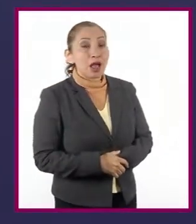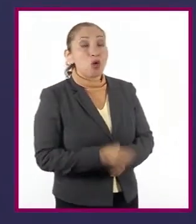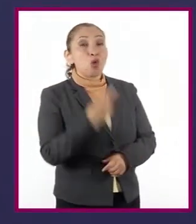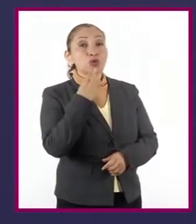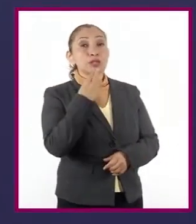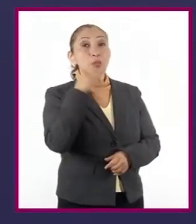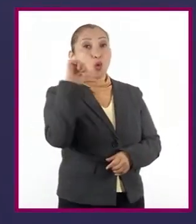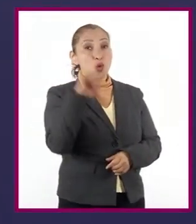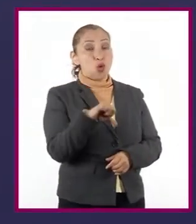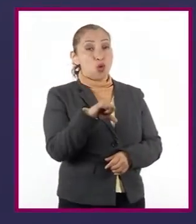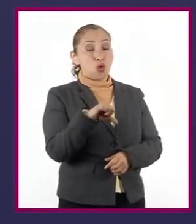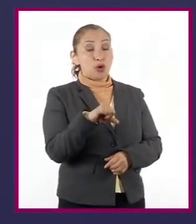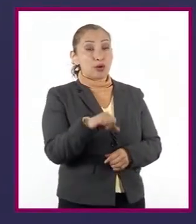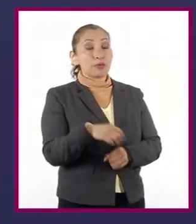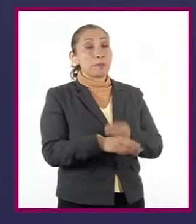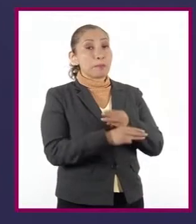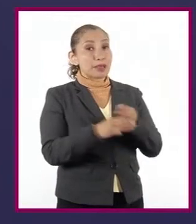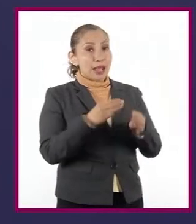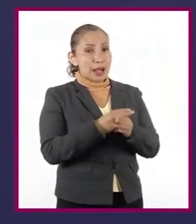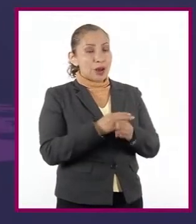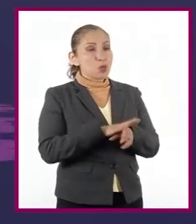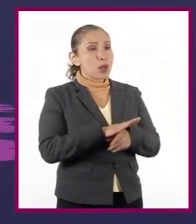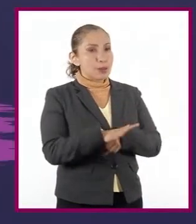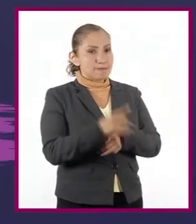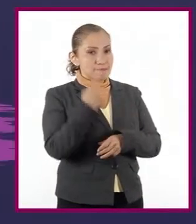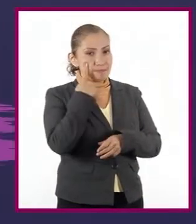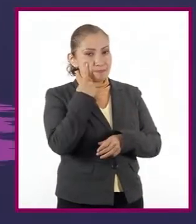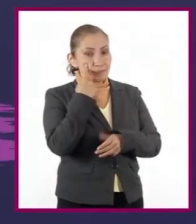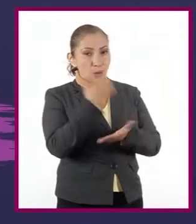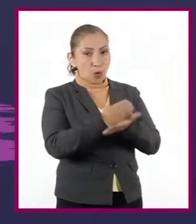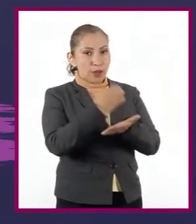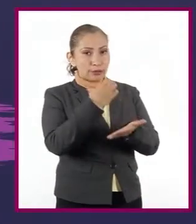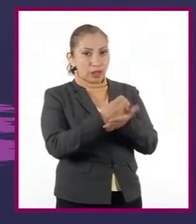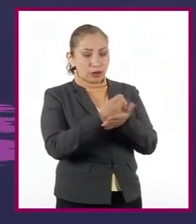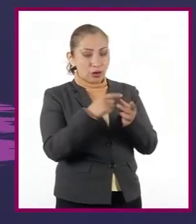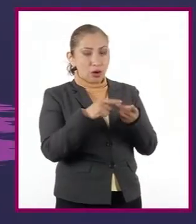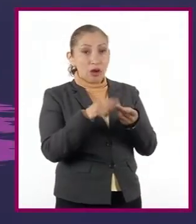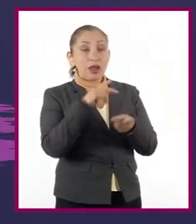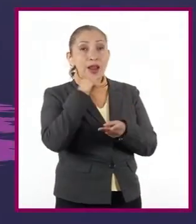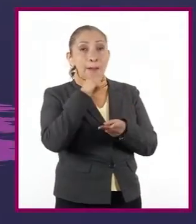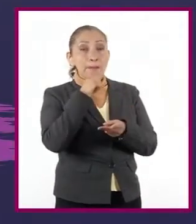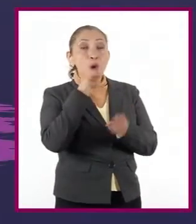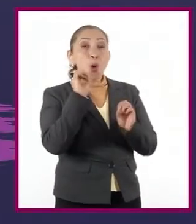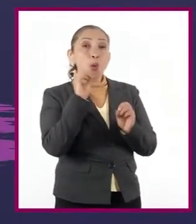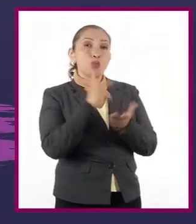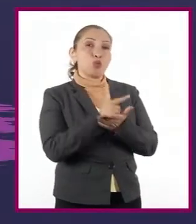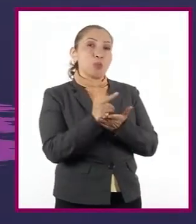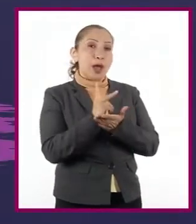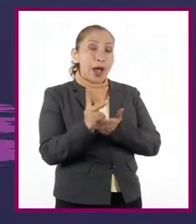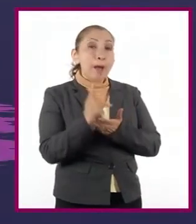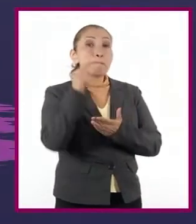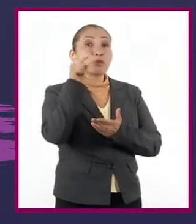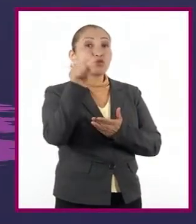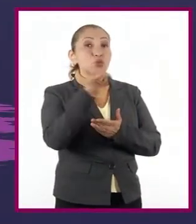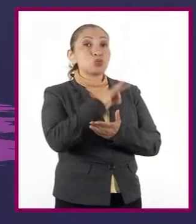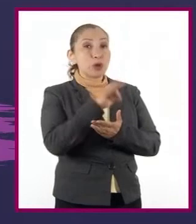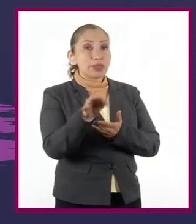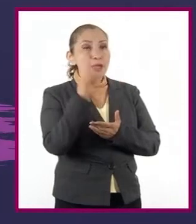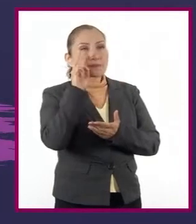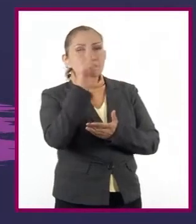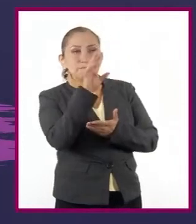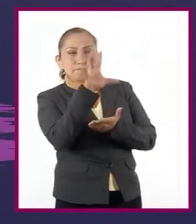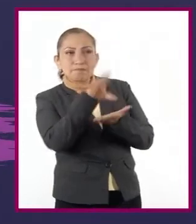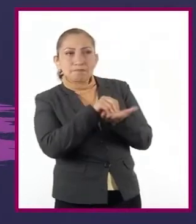que vamos a necesitar para esta sesión son cuaderno y lápiz o pluma para que puedan tomar